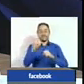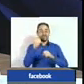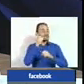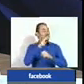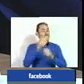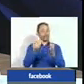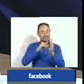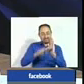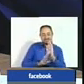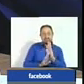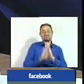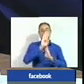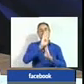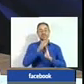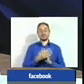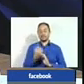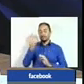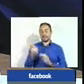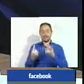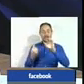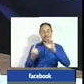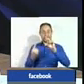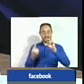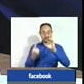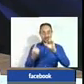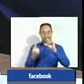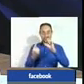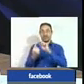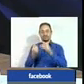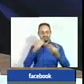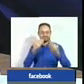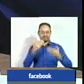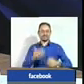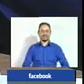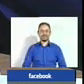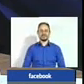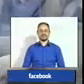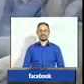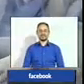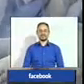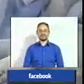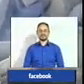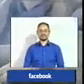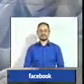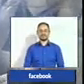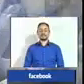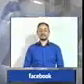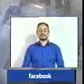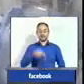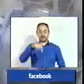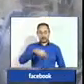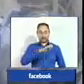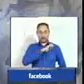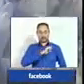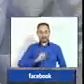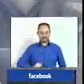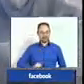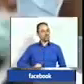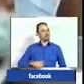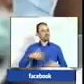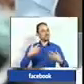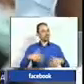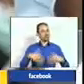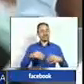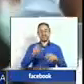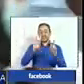nuevo coronavirus. El periodista Ernesto Cornejo nos comenta más. El Salvador atraviesa una fase crítica en